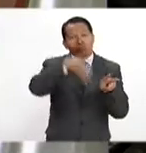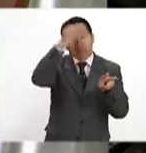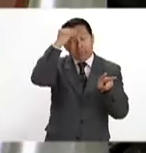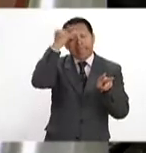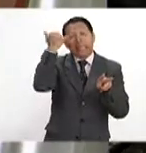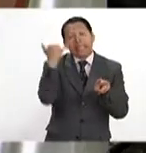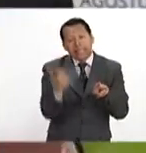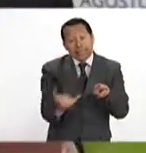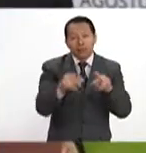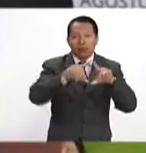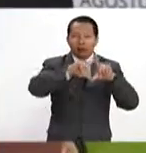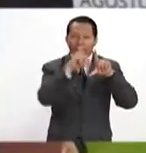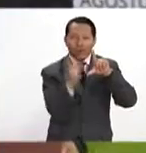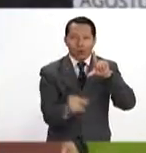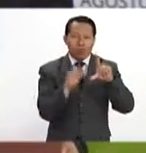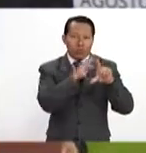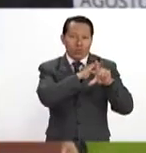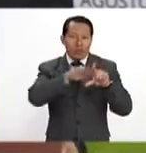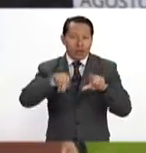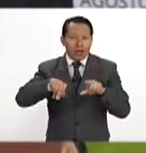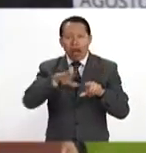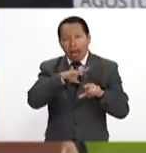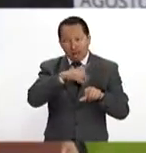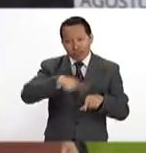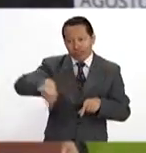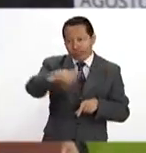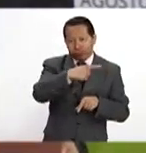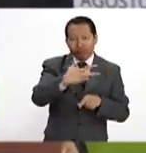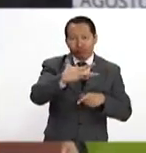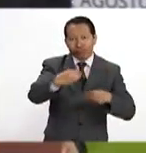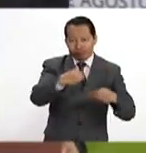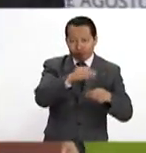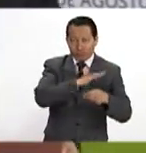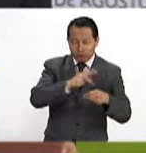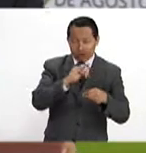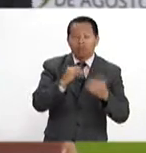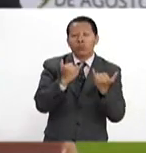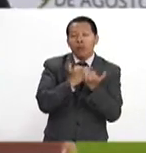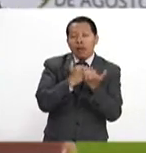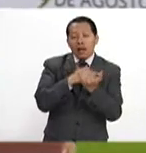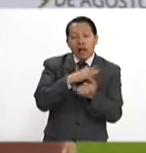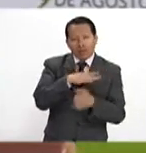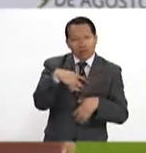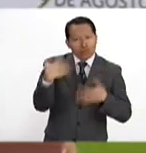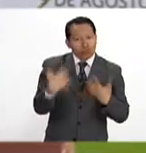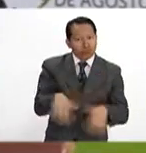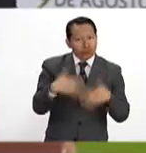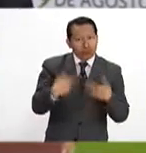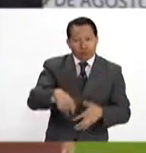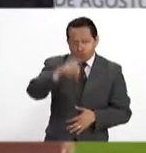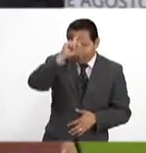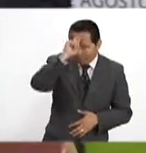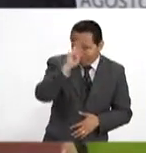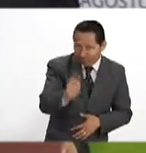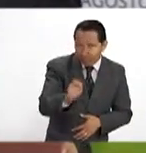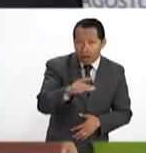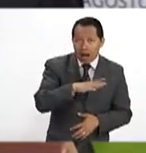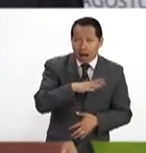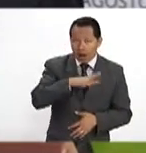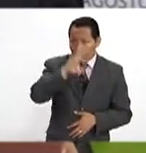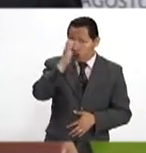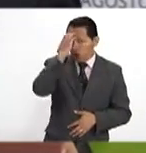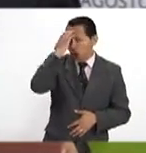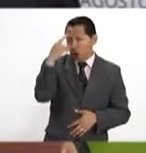la República. Y que tener el honor de ser reconocidos por su esfuerzo también trae una